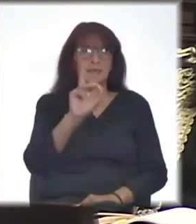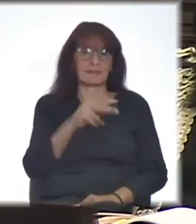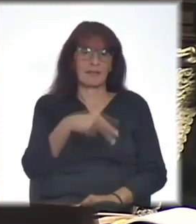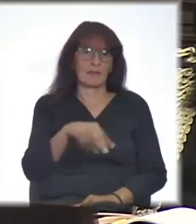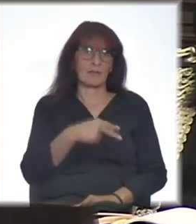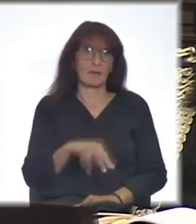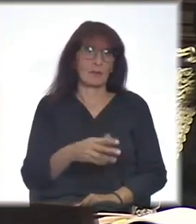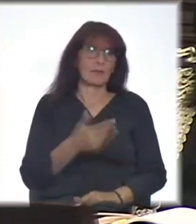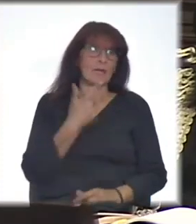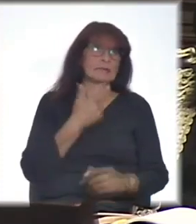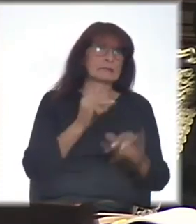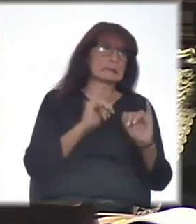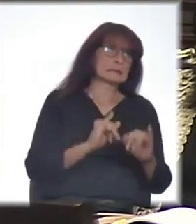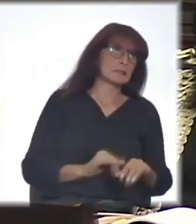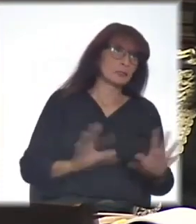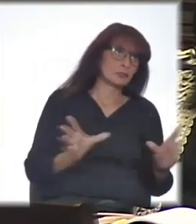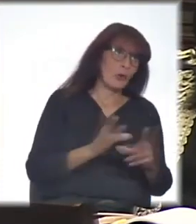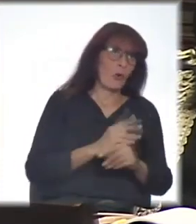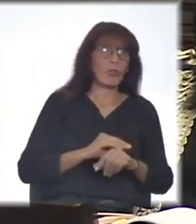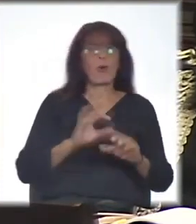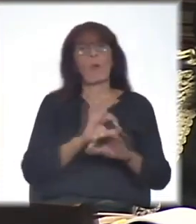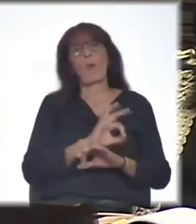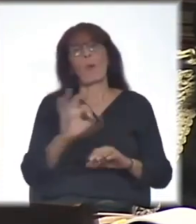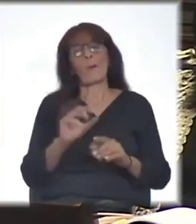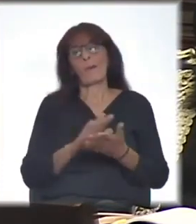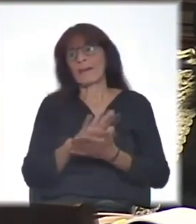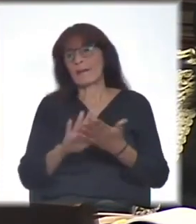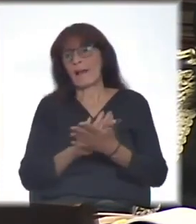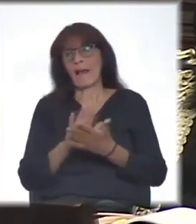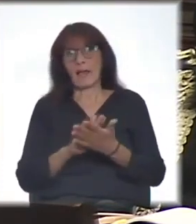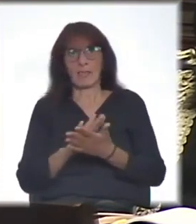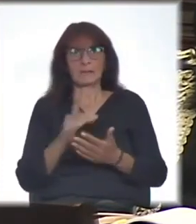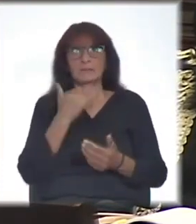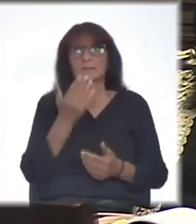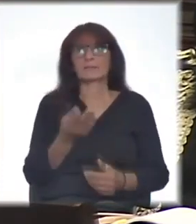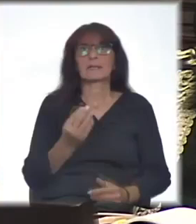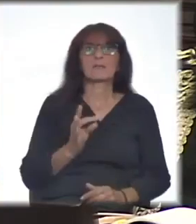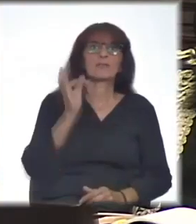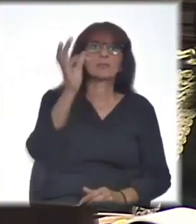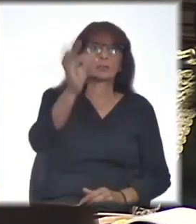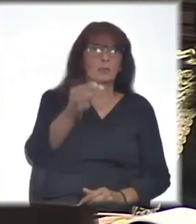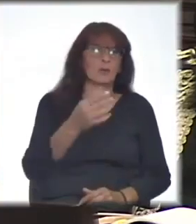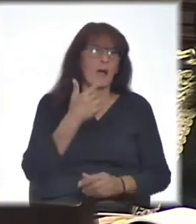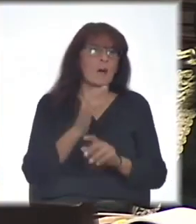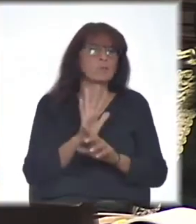Era casi un todo o nada, porque el todo no marcaba cuál sería el futuro, sino que era una